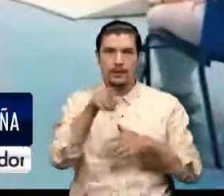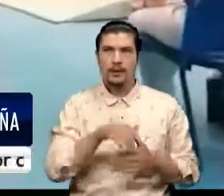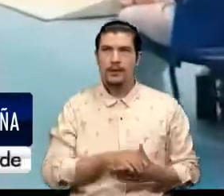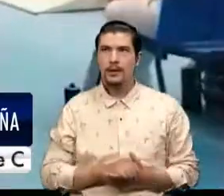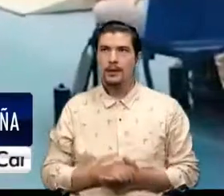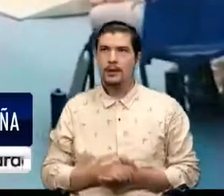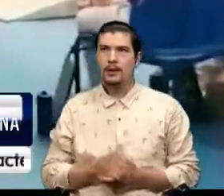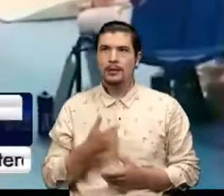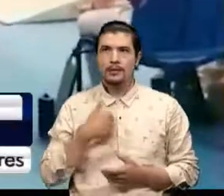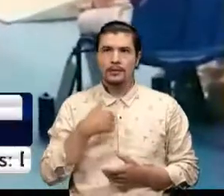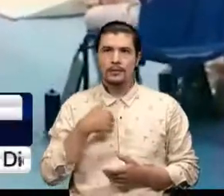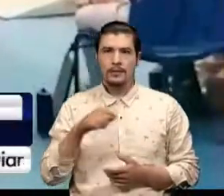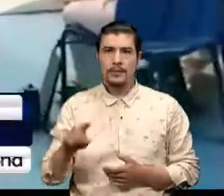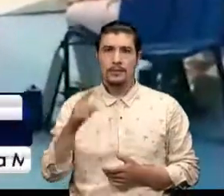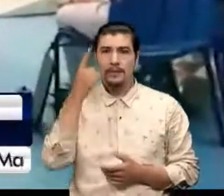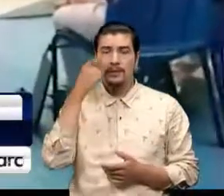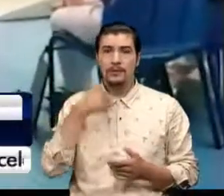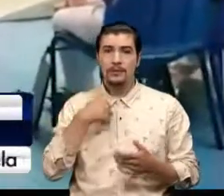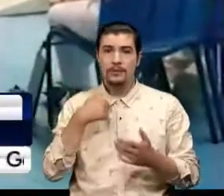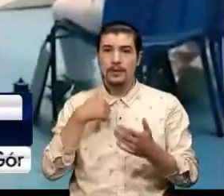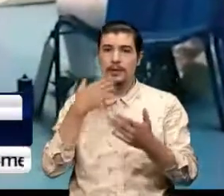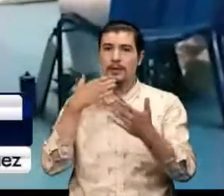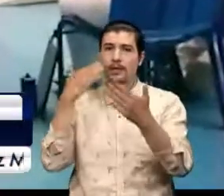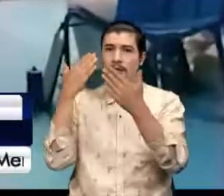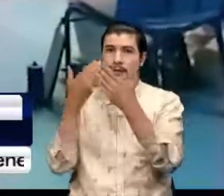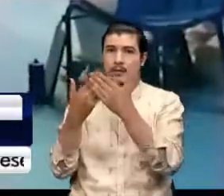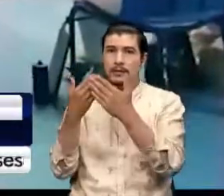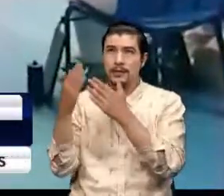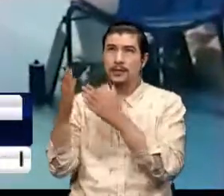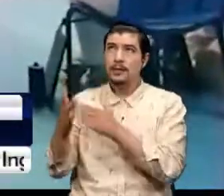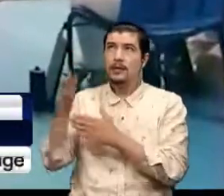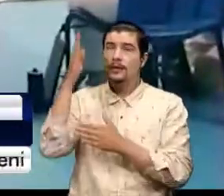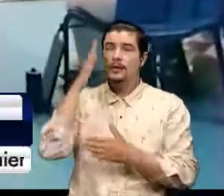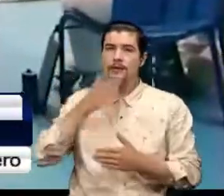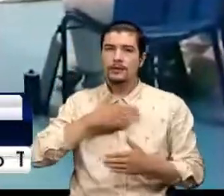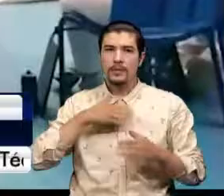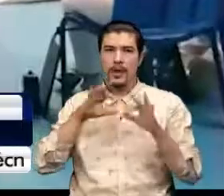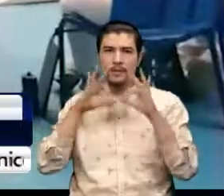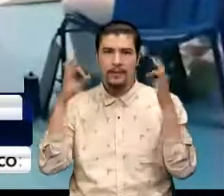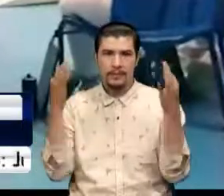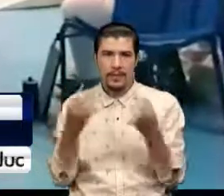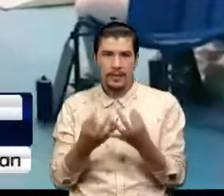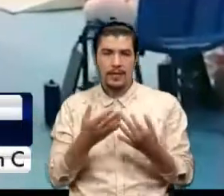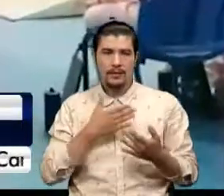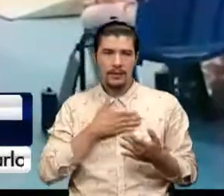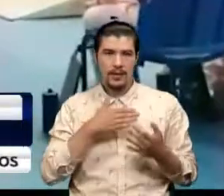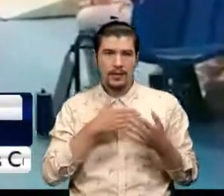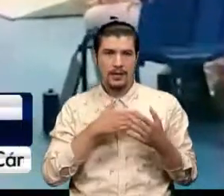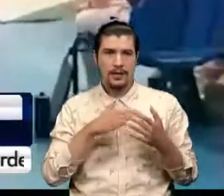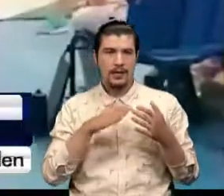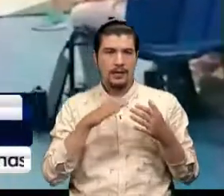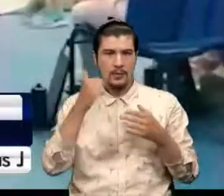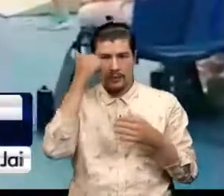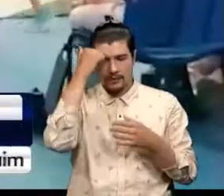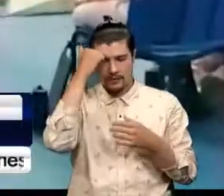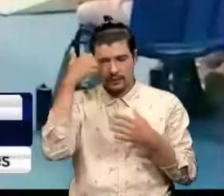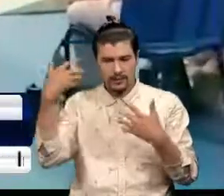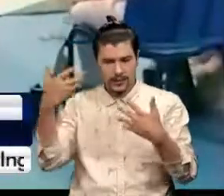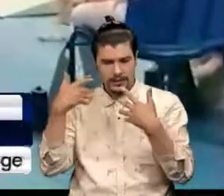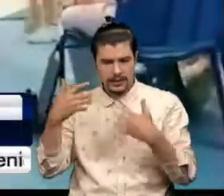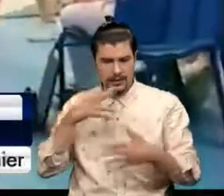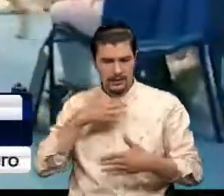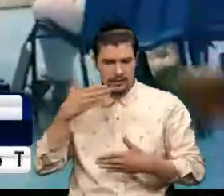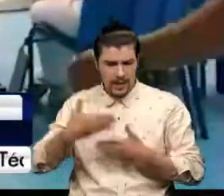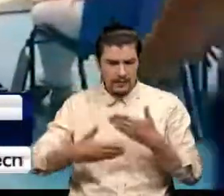Pues todo agradecido con Dios, con mi familia, con mi entrenador Yandarín, que con él hemos construido esto poco a poco, día a